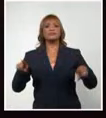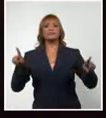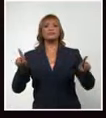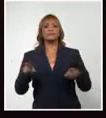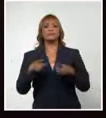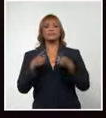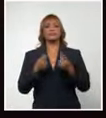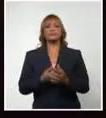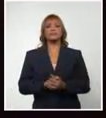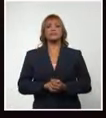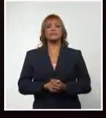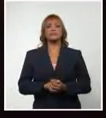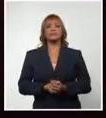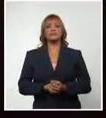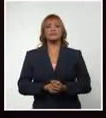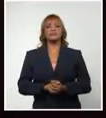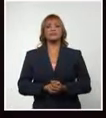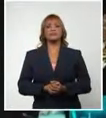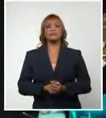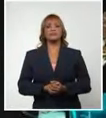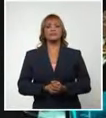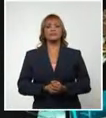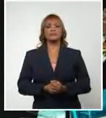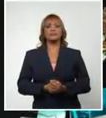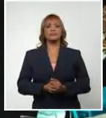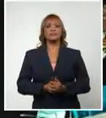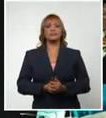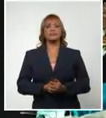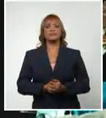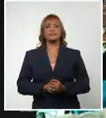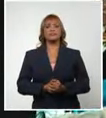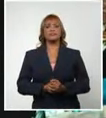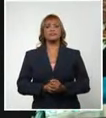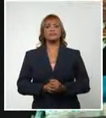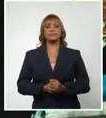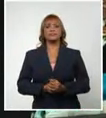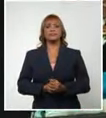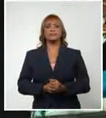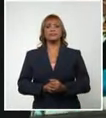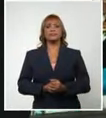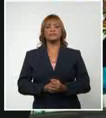nunca. He llorado, lloro y lloraré,